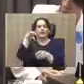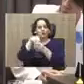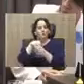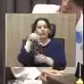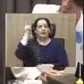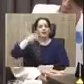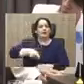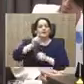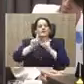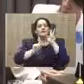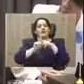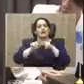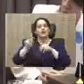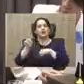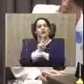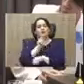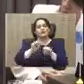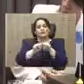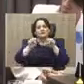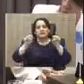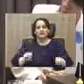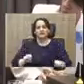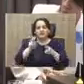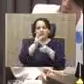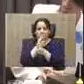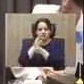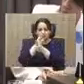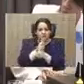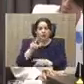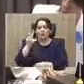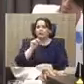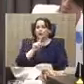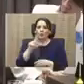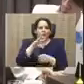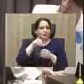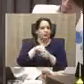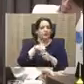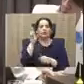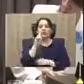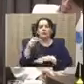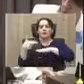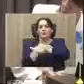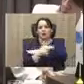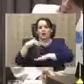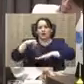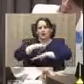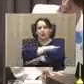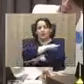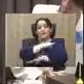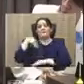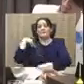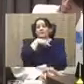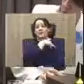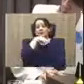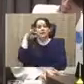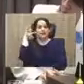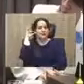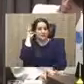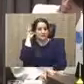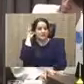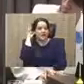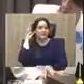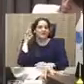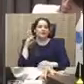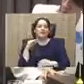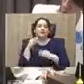del sistema de inspección no intrusiva en puertos y aeropuertos. La ministra de Hacienda del gobierno anterior, uno de los ministros de Hacienda que